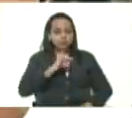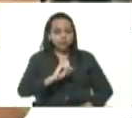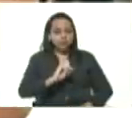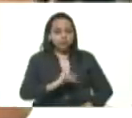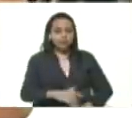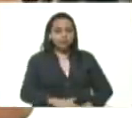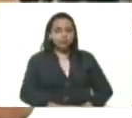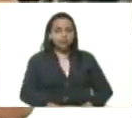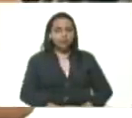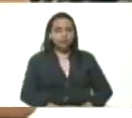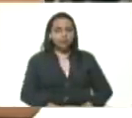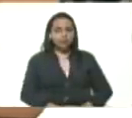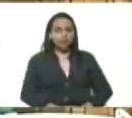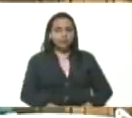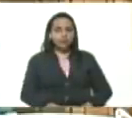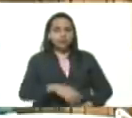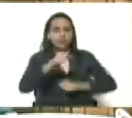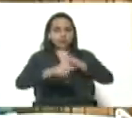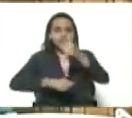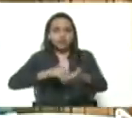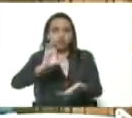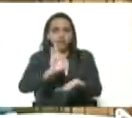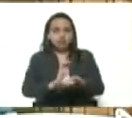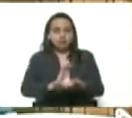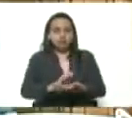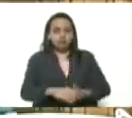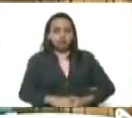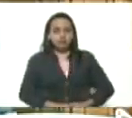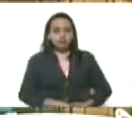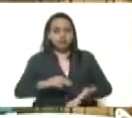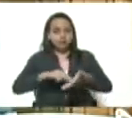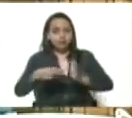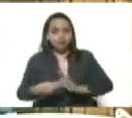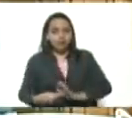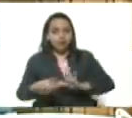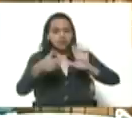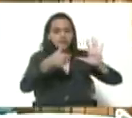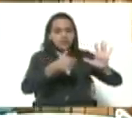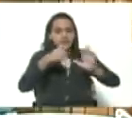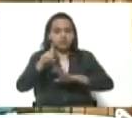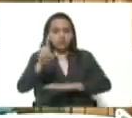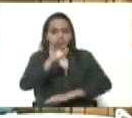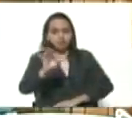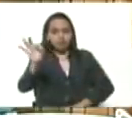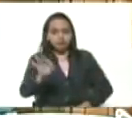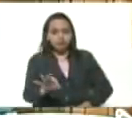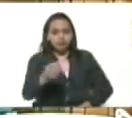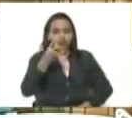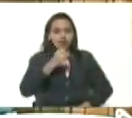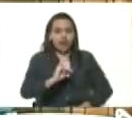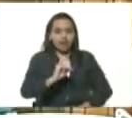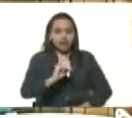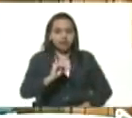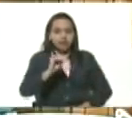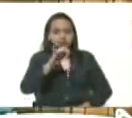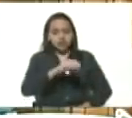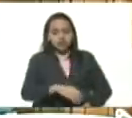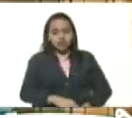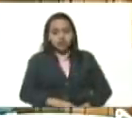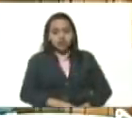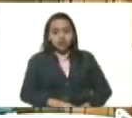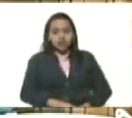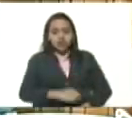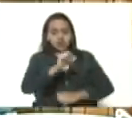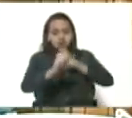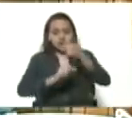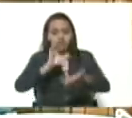corresponden a Caracas. Quiere decir el 61% de los casos nacionales están en